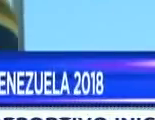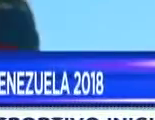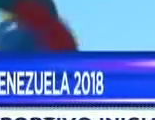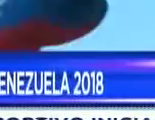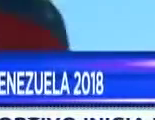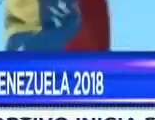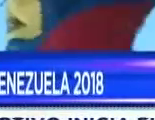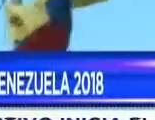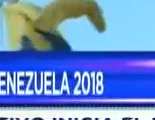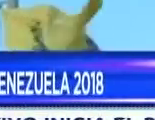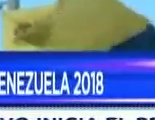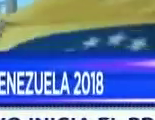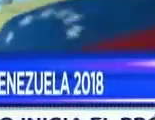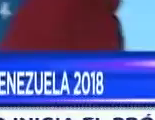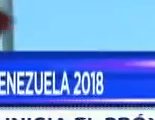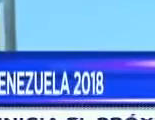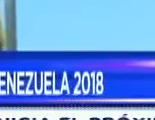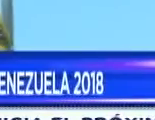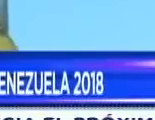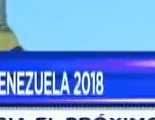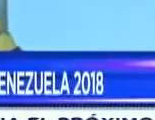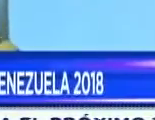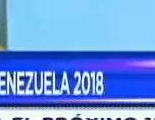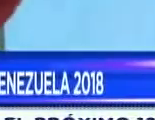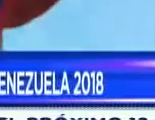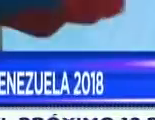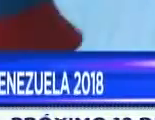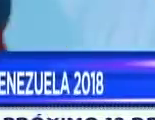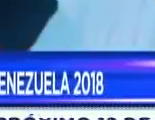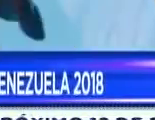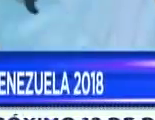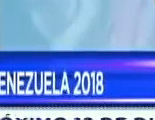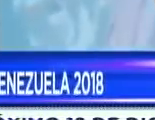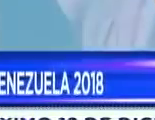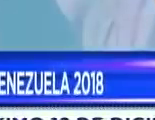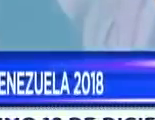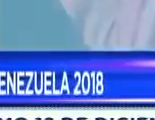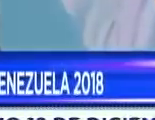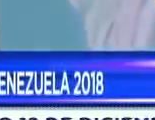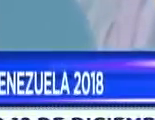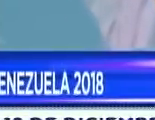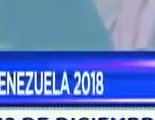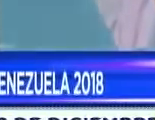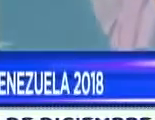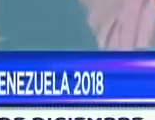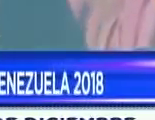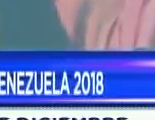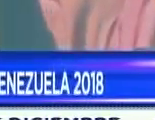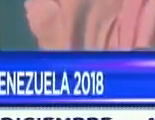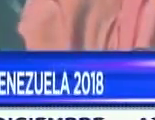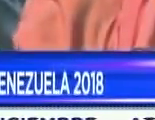certeros. Más allá de la cooperación, hemos venido construyendo una verdadera amistad.